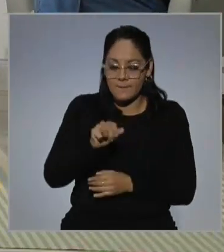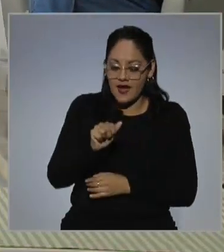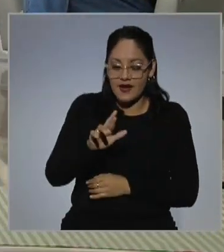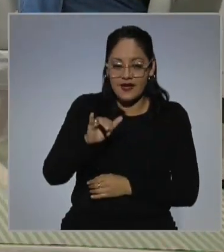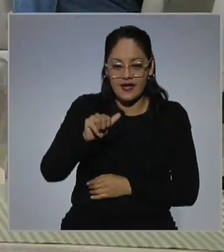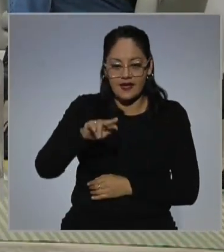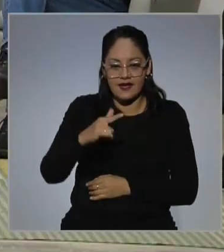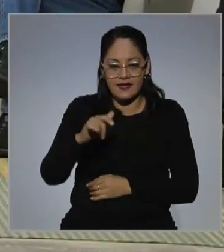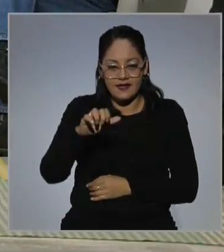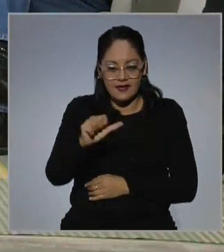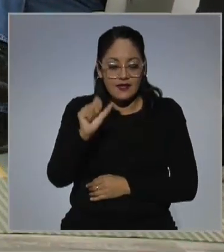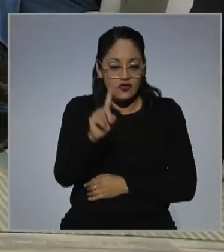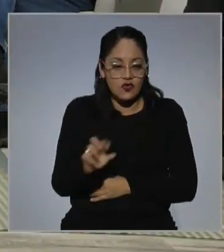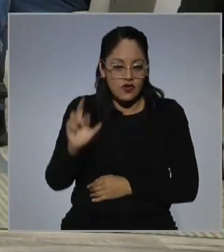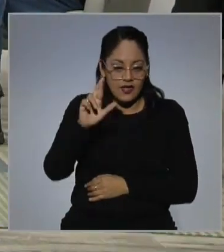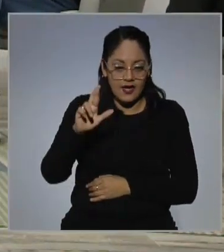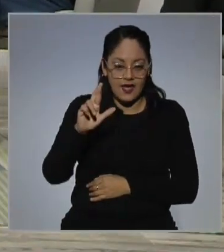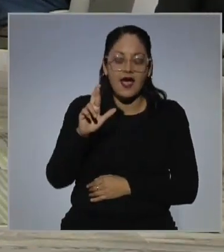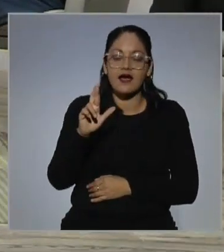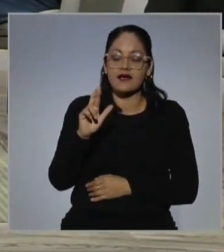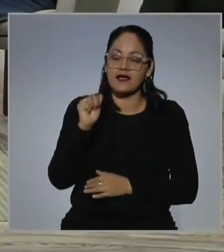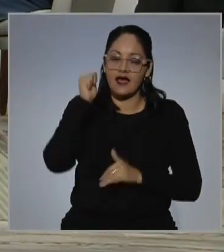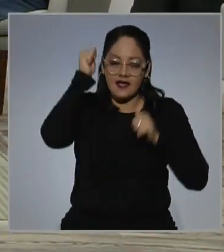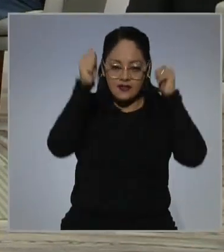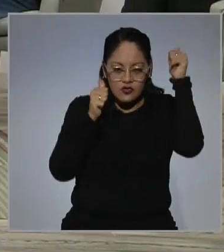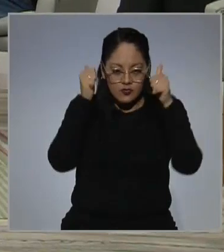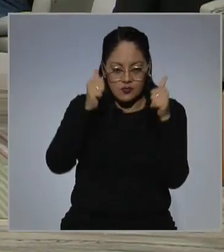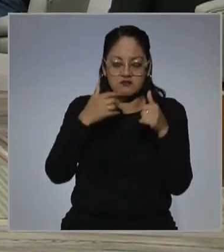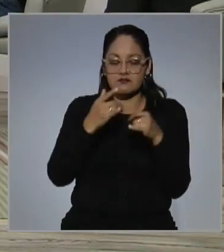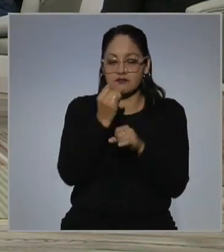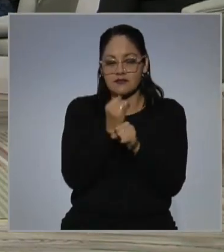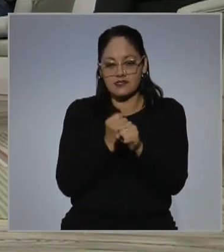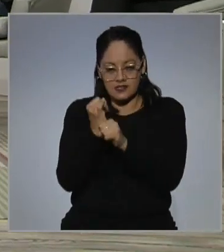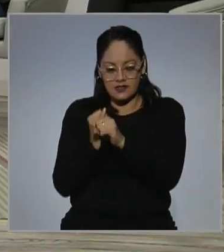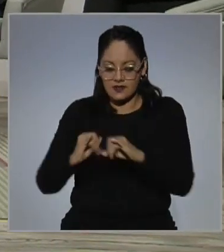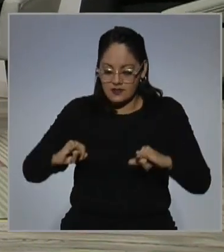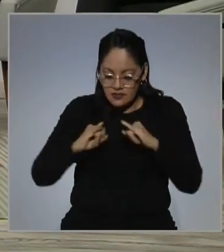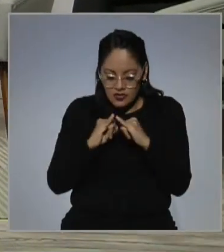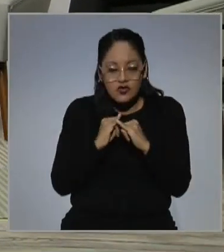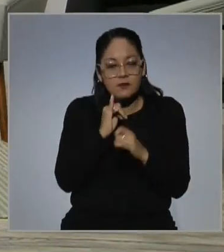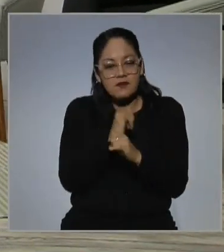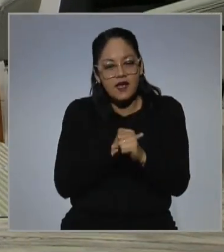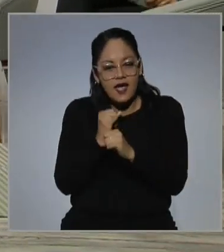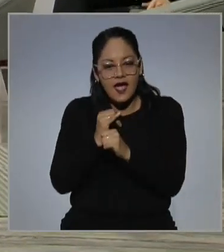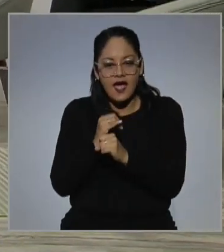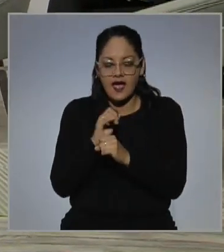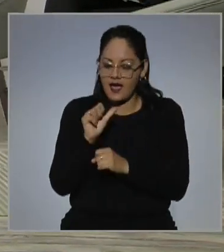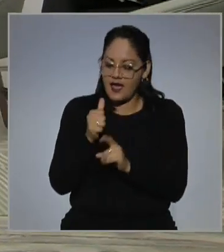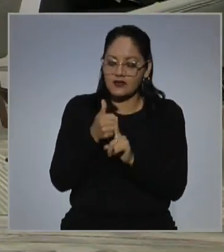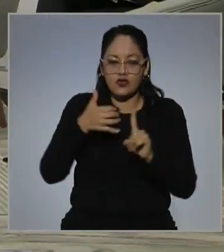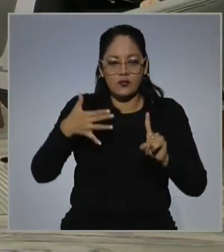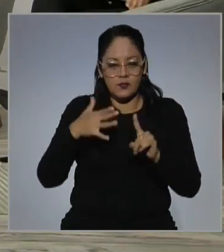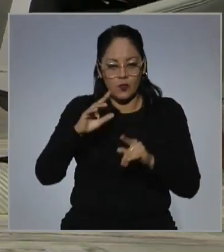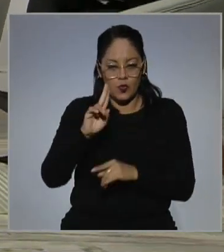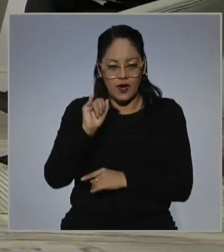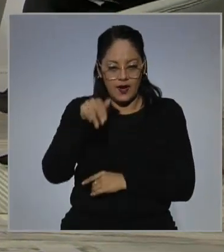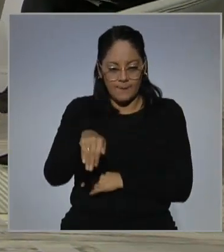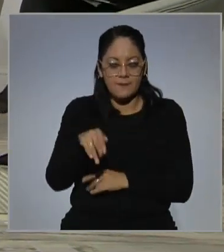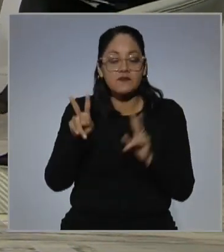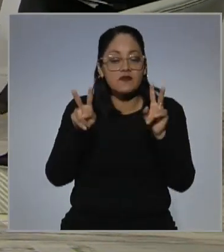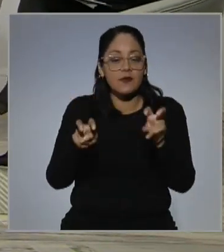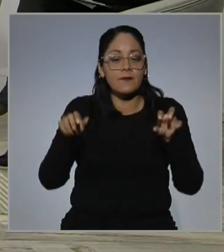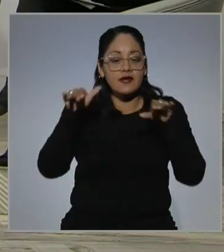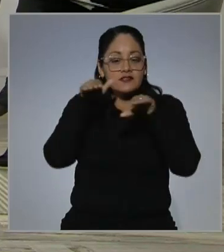Angélica, doctora en antropología e investigadora del Instituto de Investigaciones Antropológicas UNAM, especialista en el tema